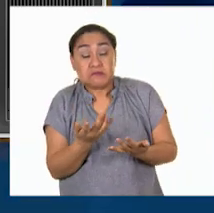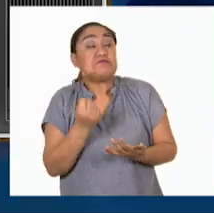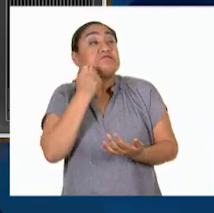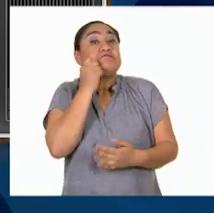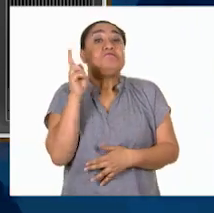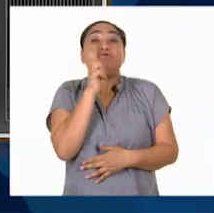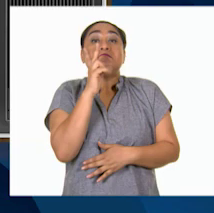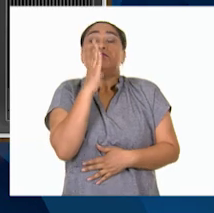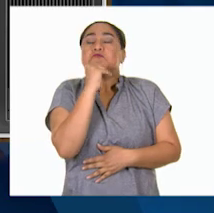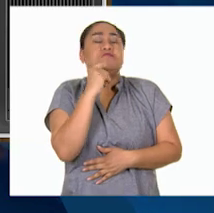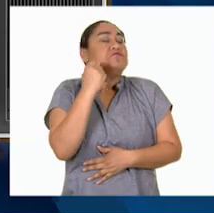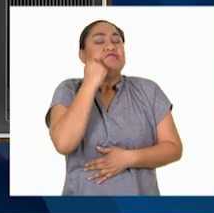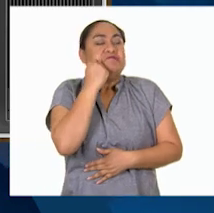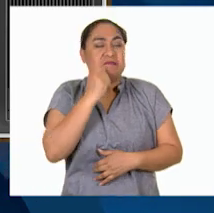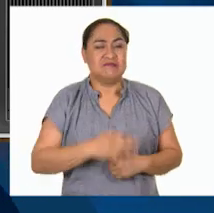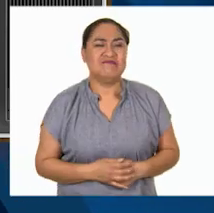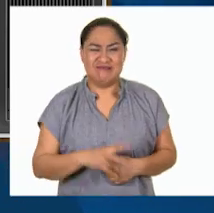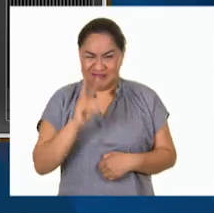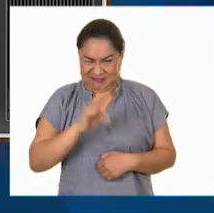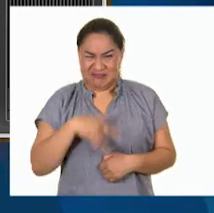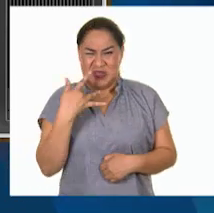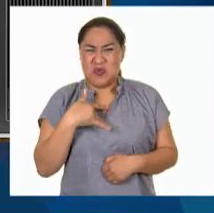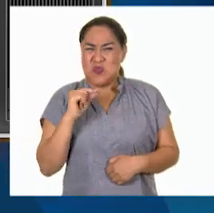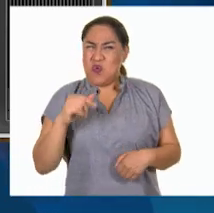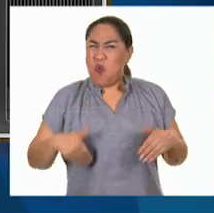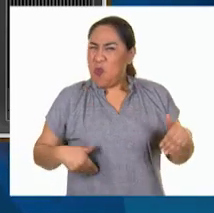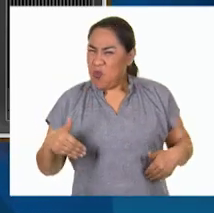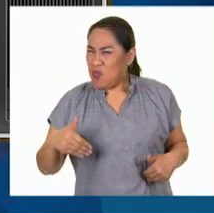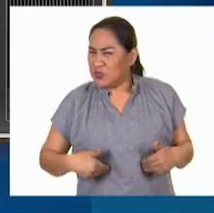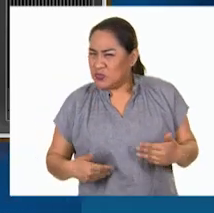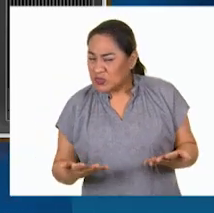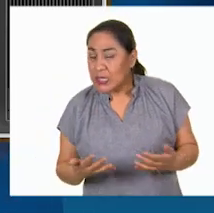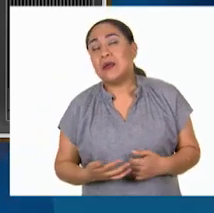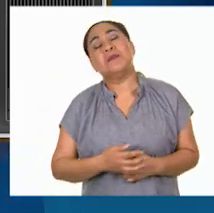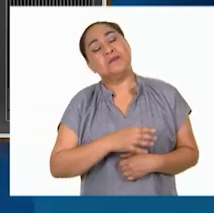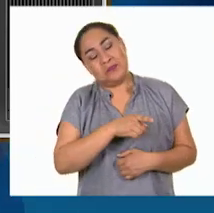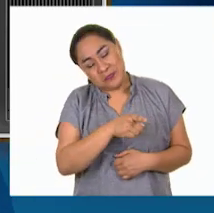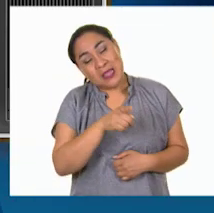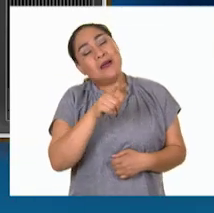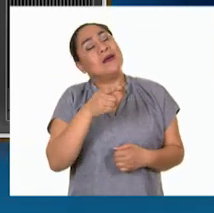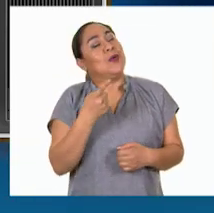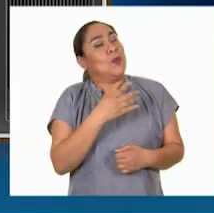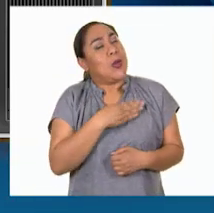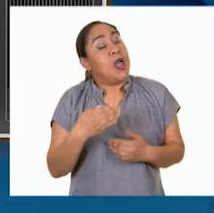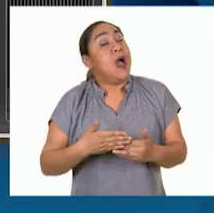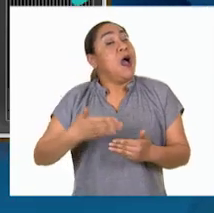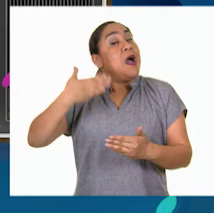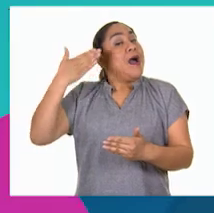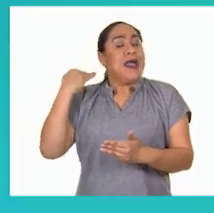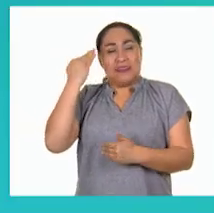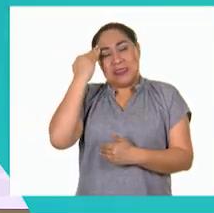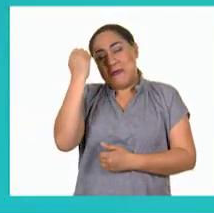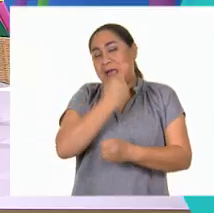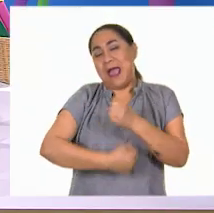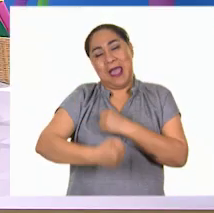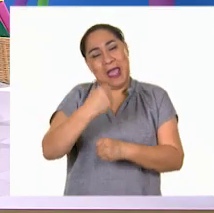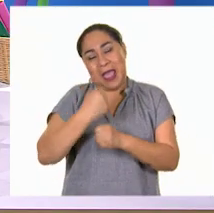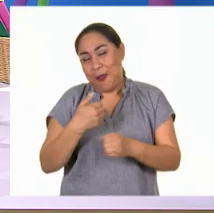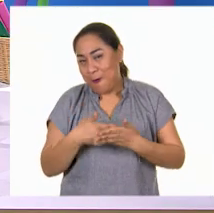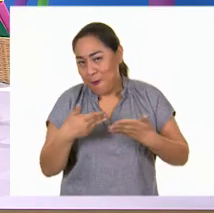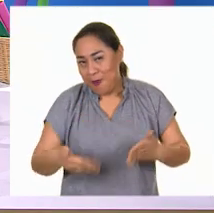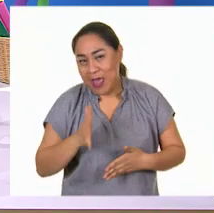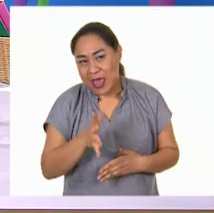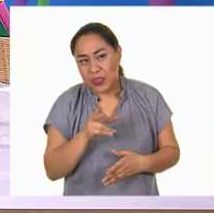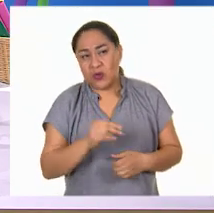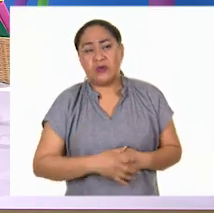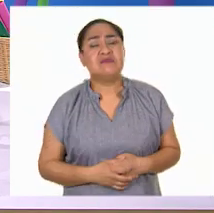bien. ¡Qué incomodidad! Lo bueno es que esto fue hace mucho tiempo. ¿En